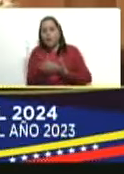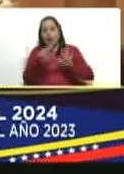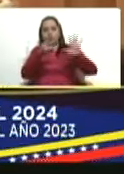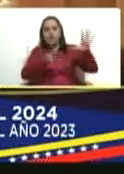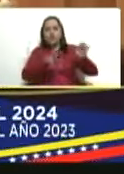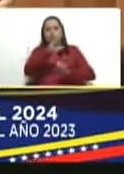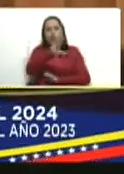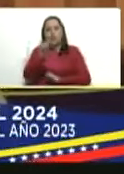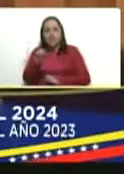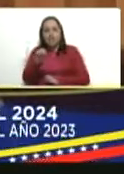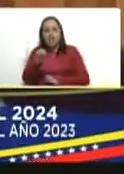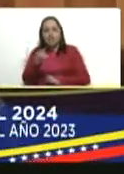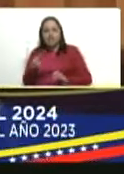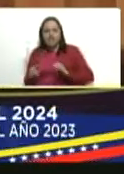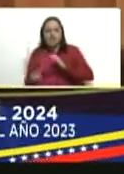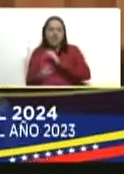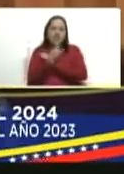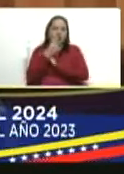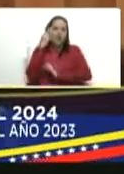1830, traición a Bolívar.